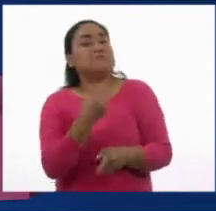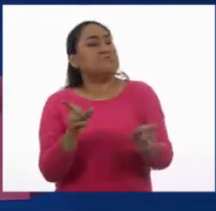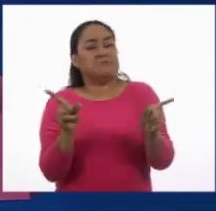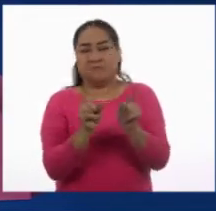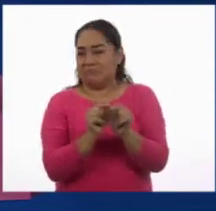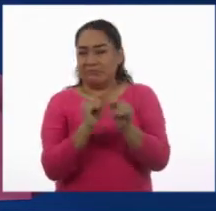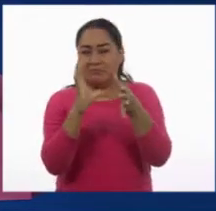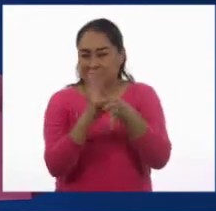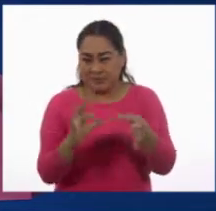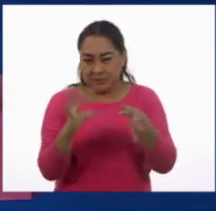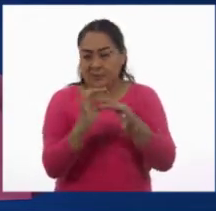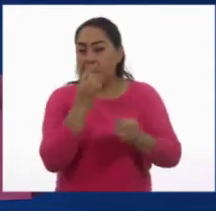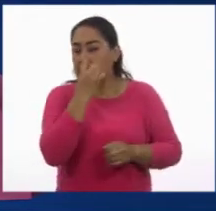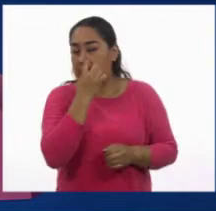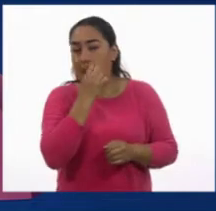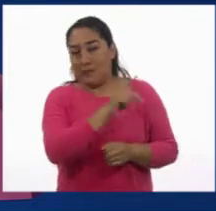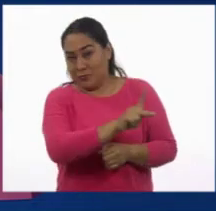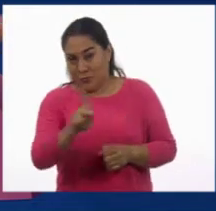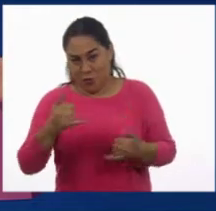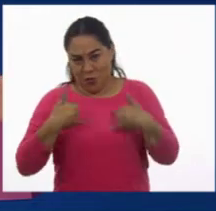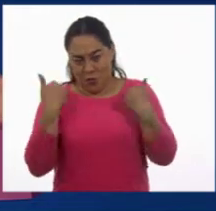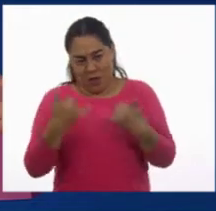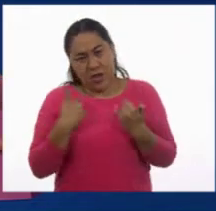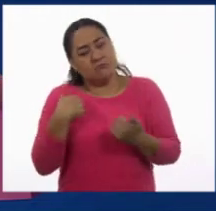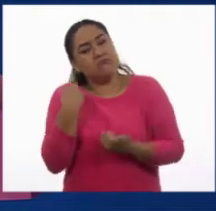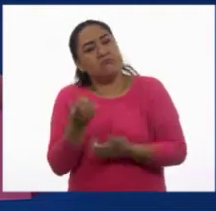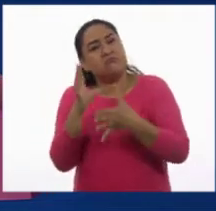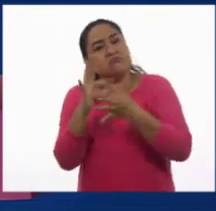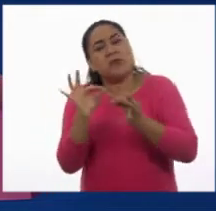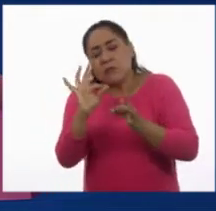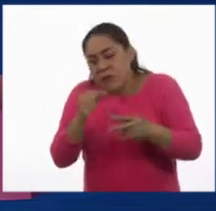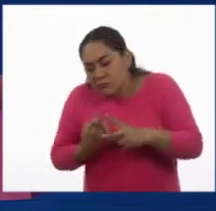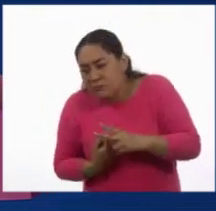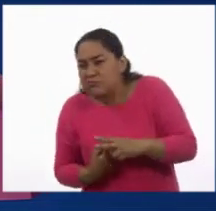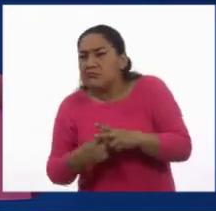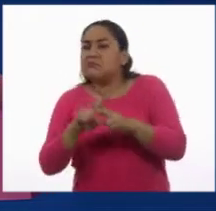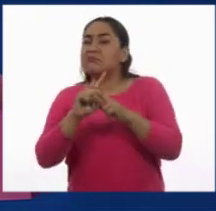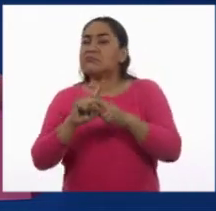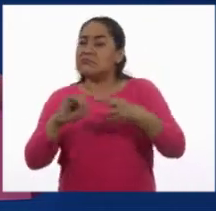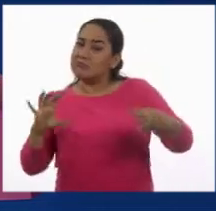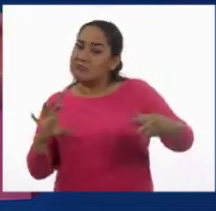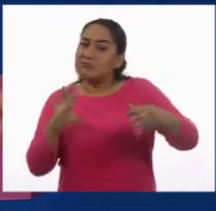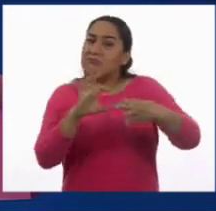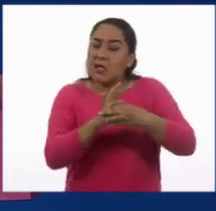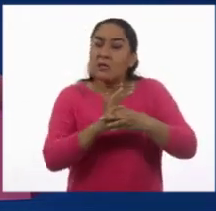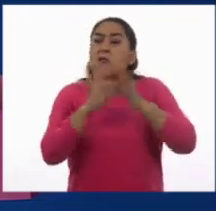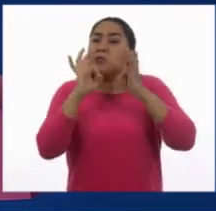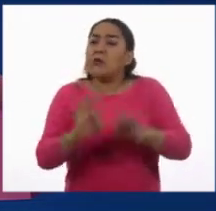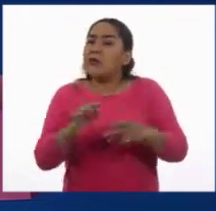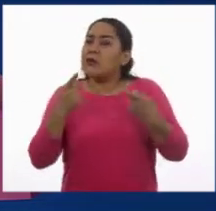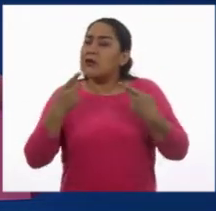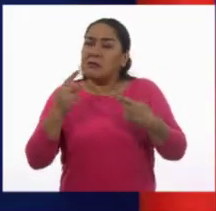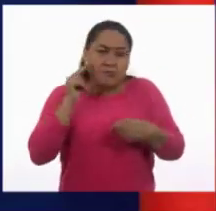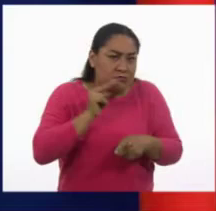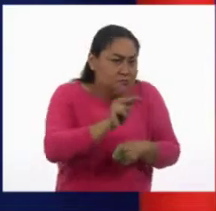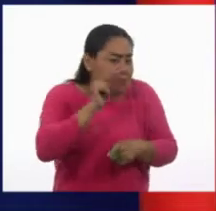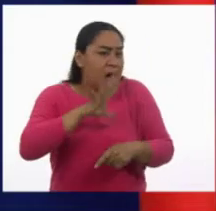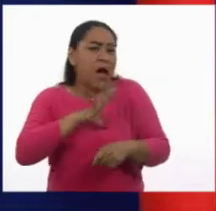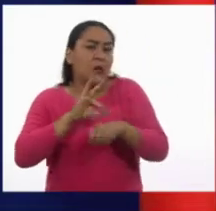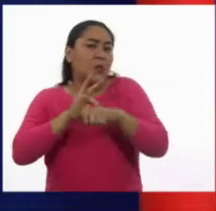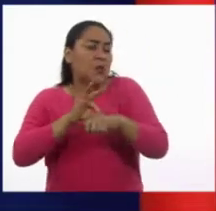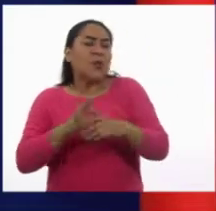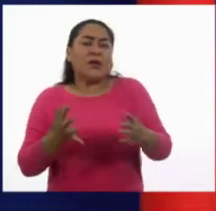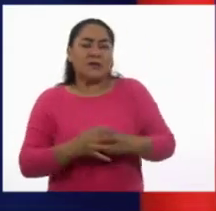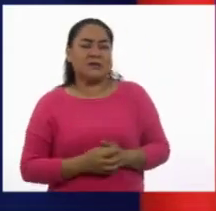y también a los chicos de sexto cómo es que se origina y cómo es que se vincula con situaciones de la vida real. A